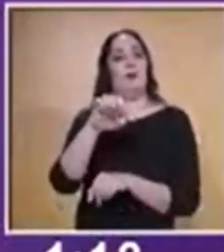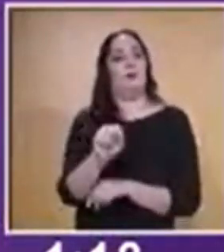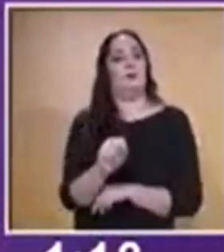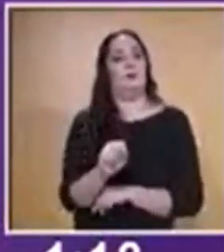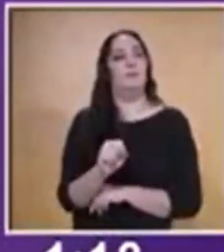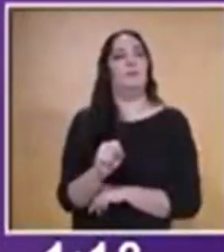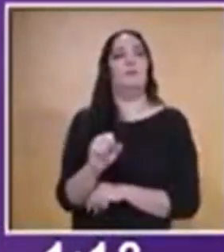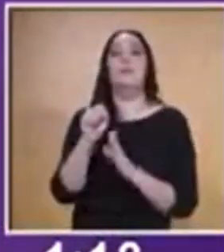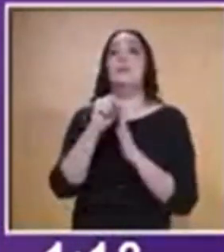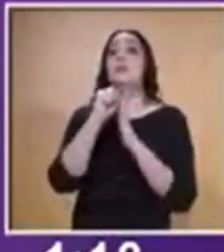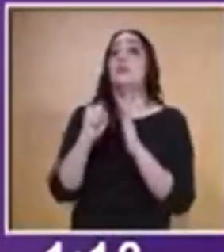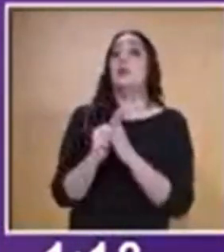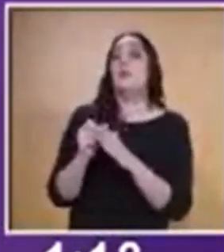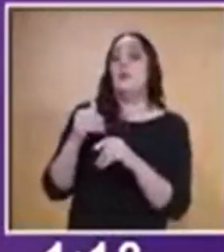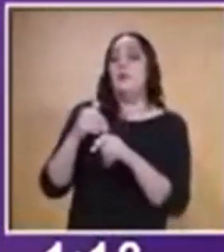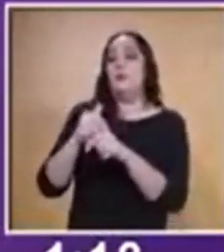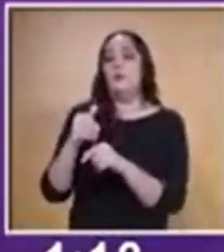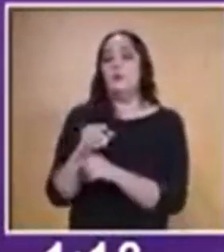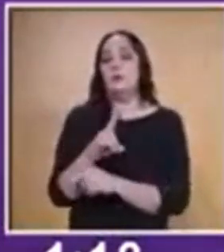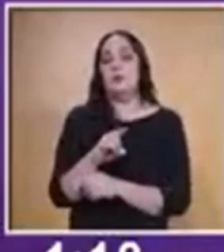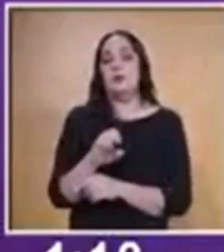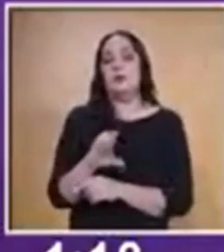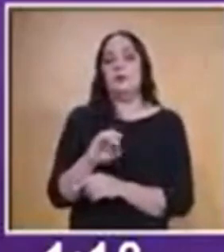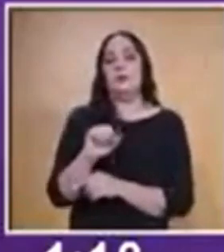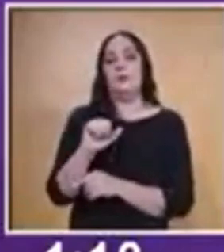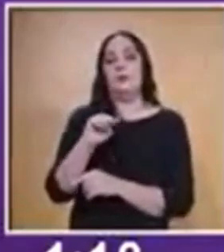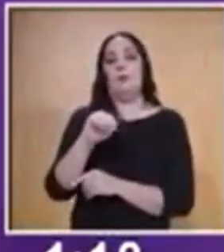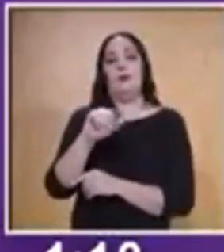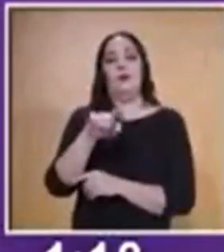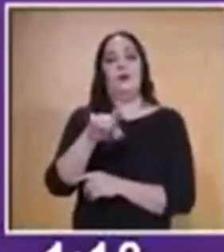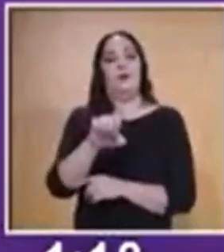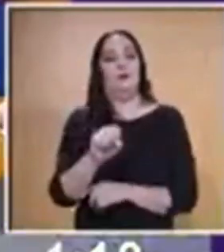escuchen, sistema de numeración decimal.